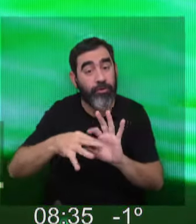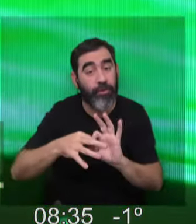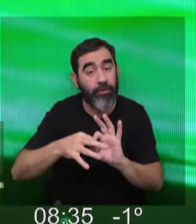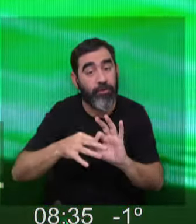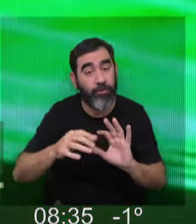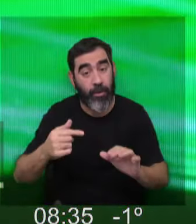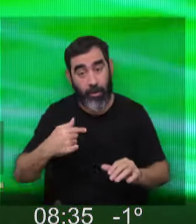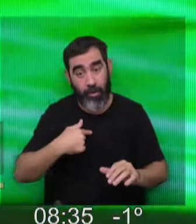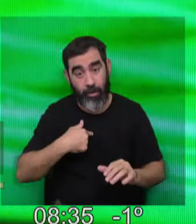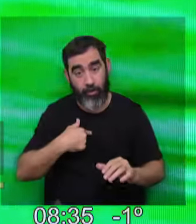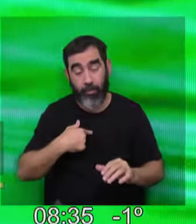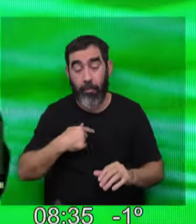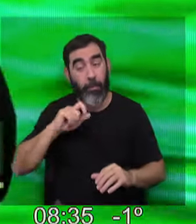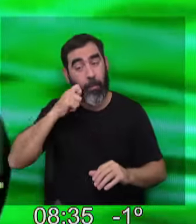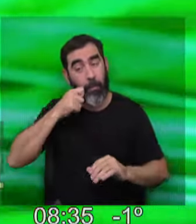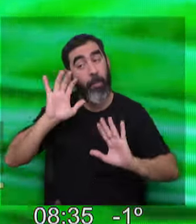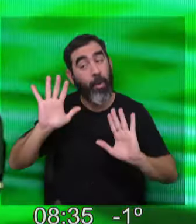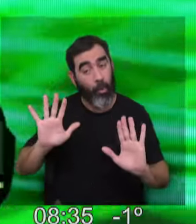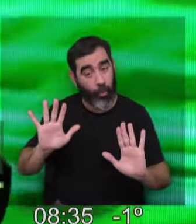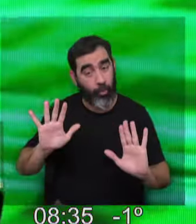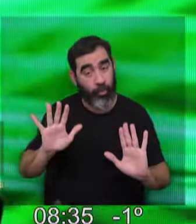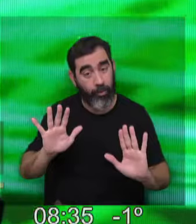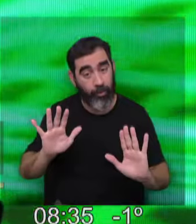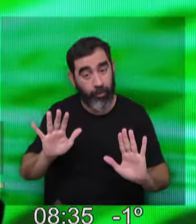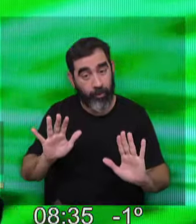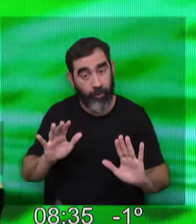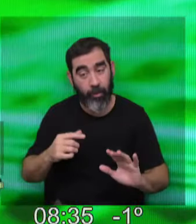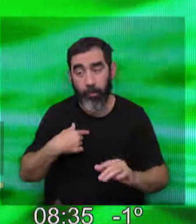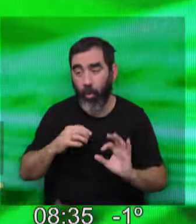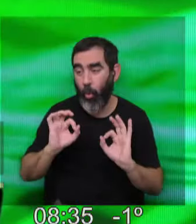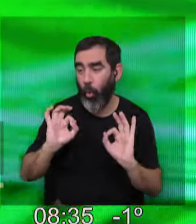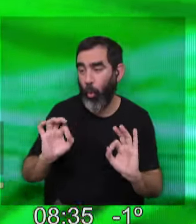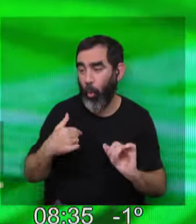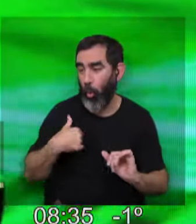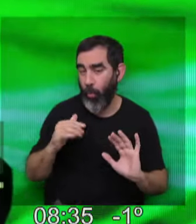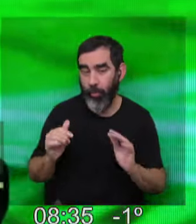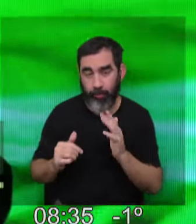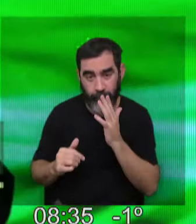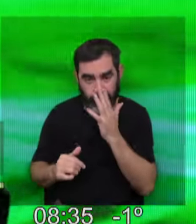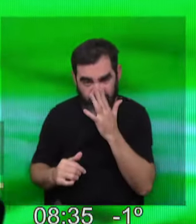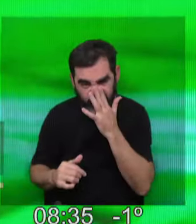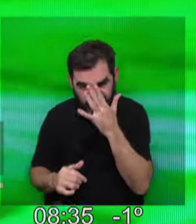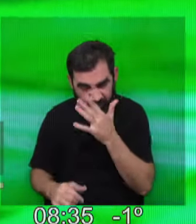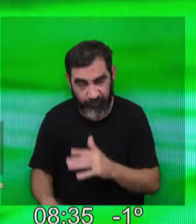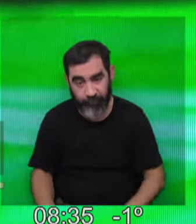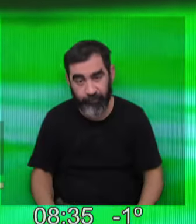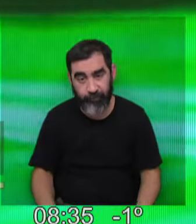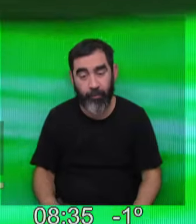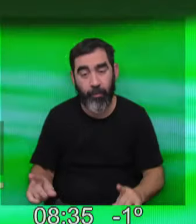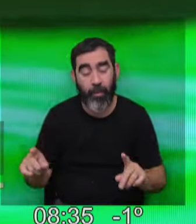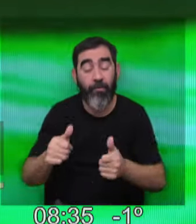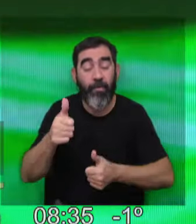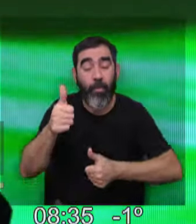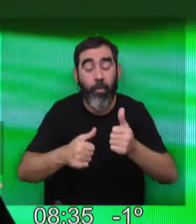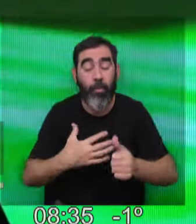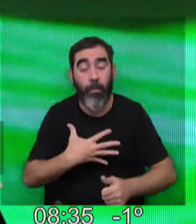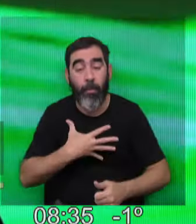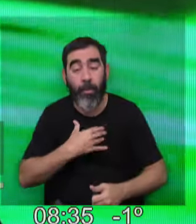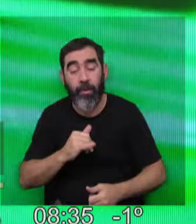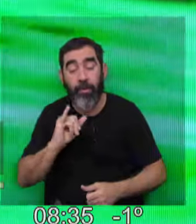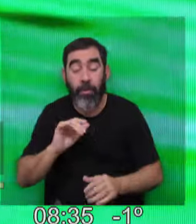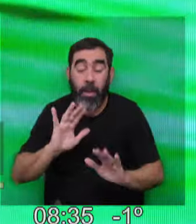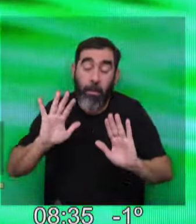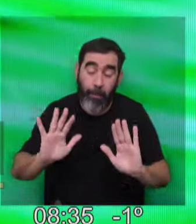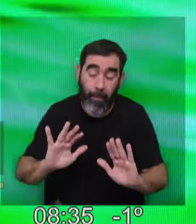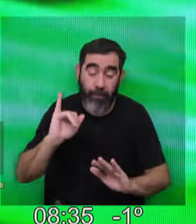eso a mí me agrada, me lo ha hecho cómodo. Usted me dirá, bueno, se hace más difícil la competencia con los partidos nacionales. Puede